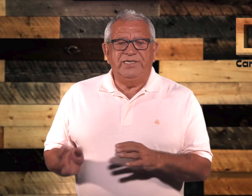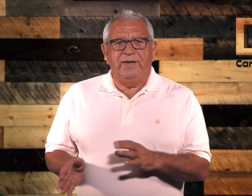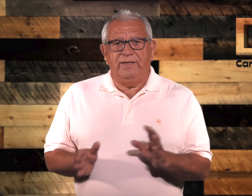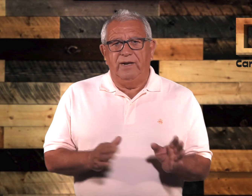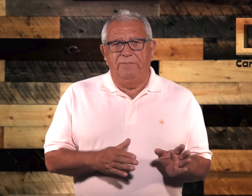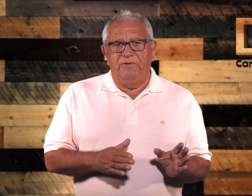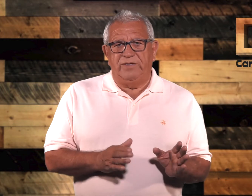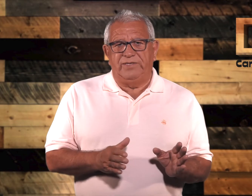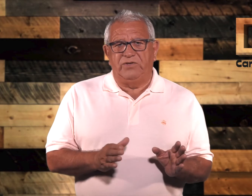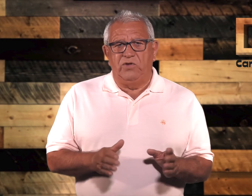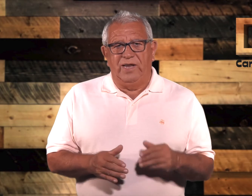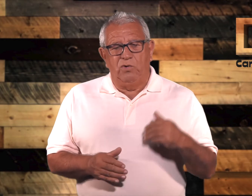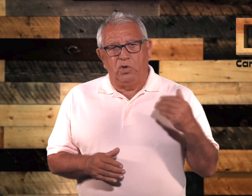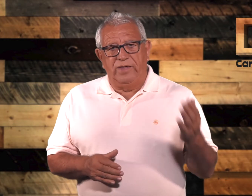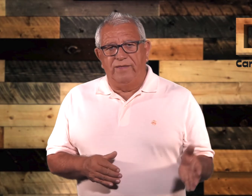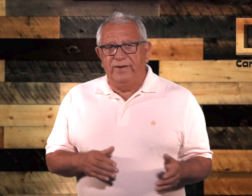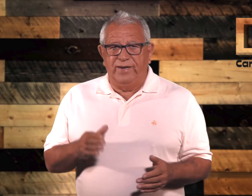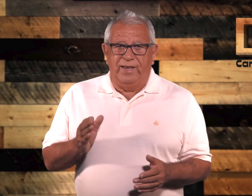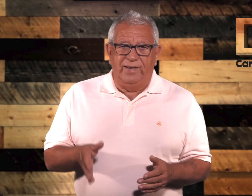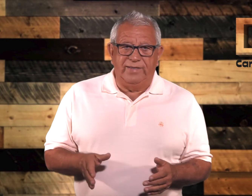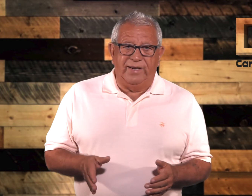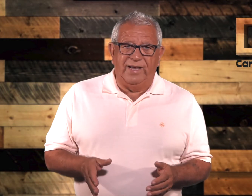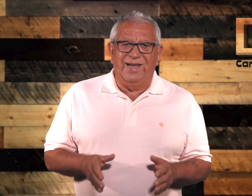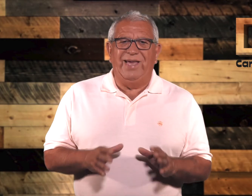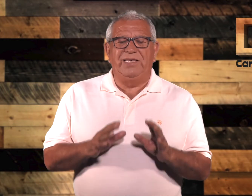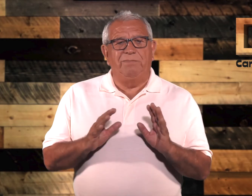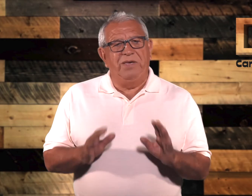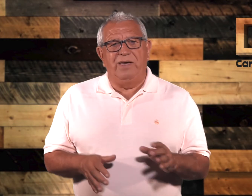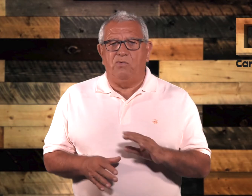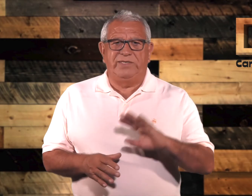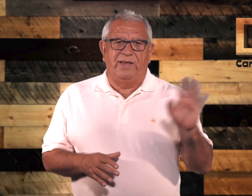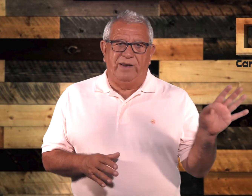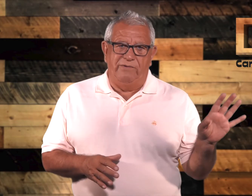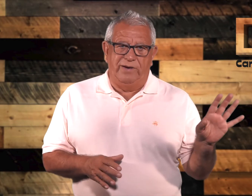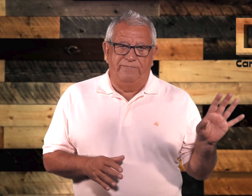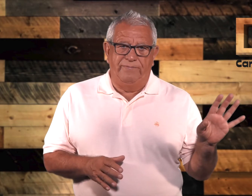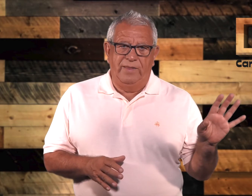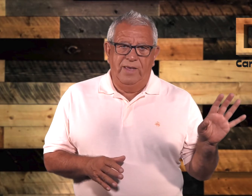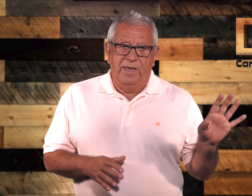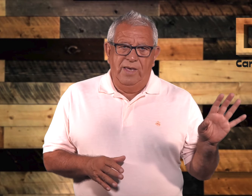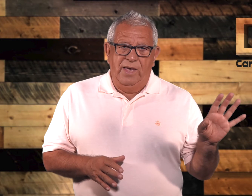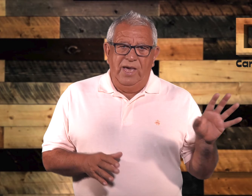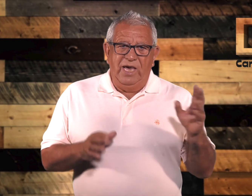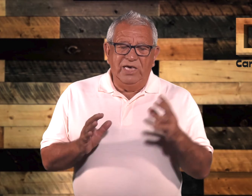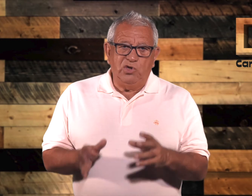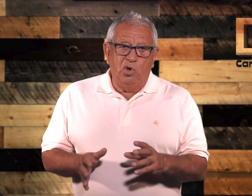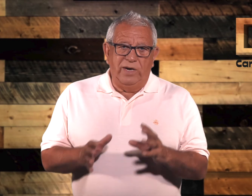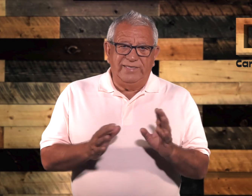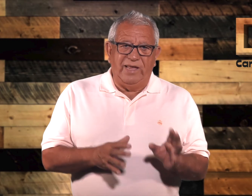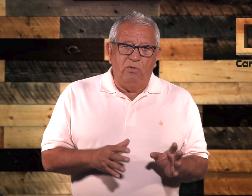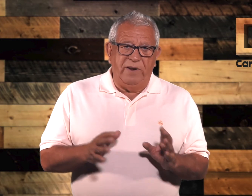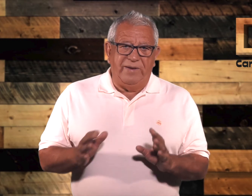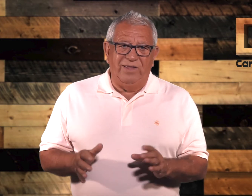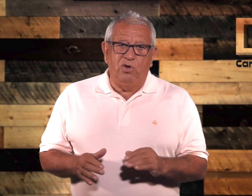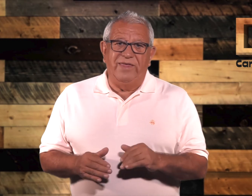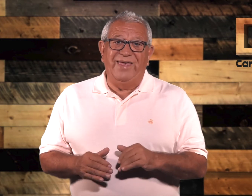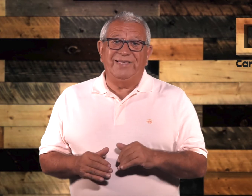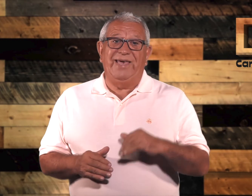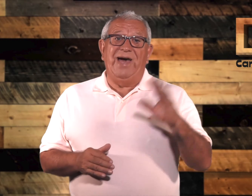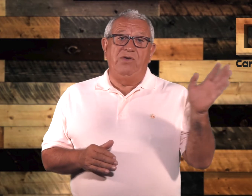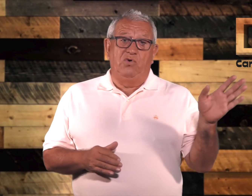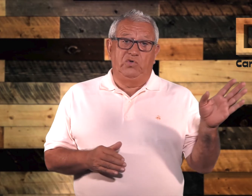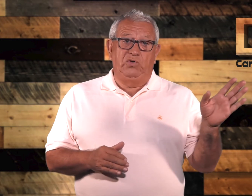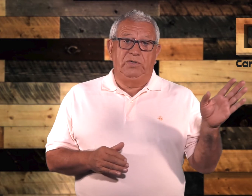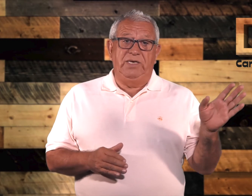echar atrás la privatización de la autoridad de energía eléctrica es bien cuesta arriba esto lo han estado preparando desde